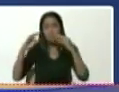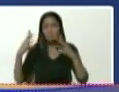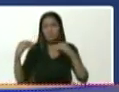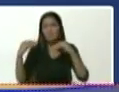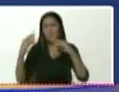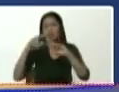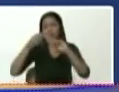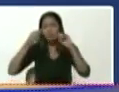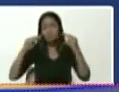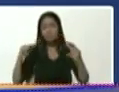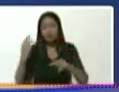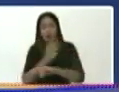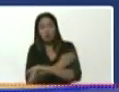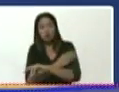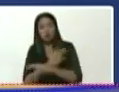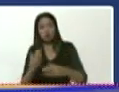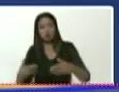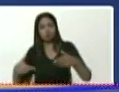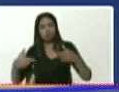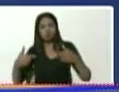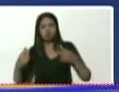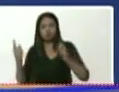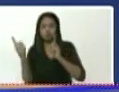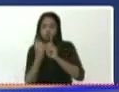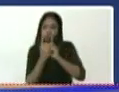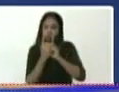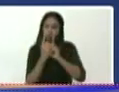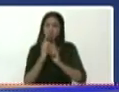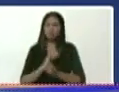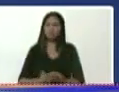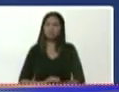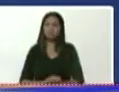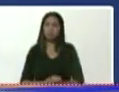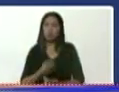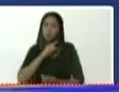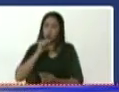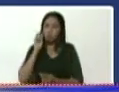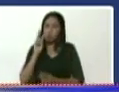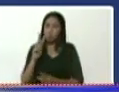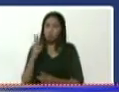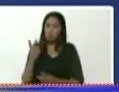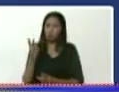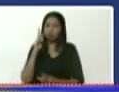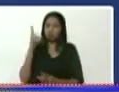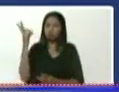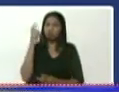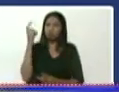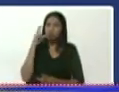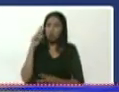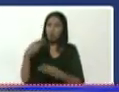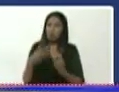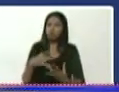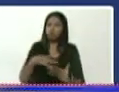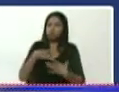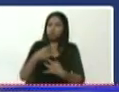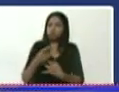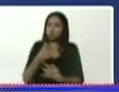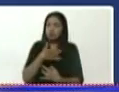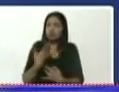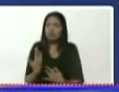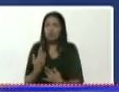con las oposiciones venezolanas. Hemos escuchado las aspiraciones,